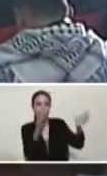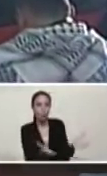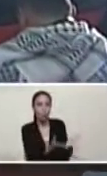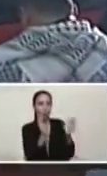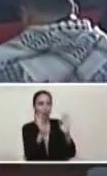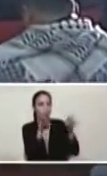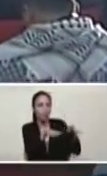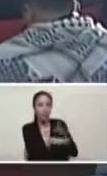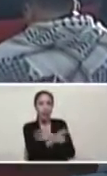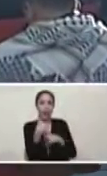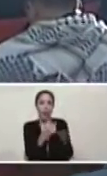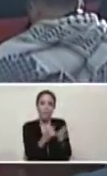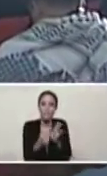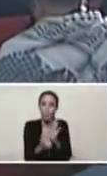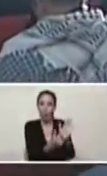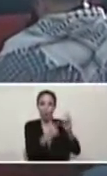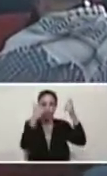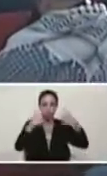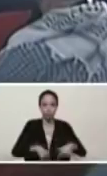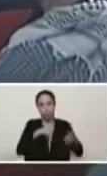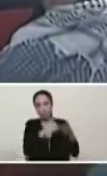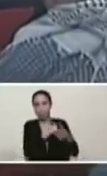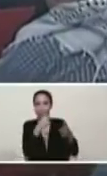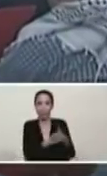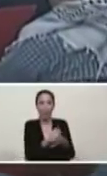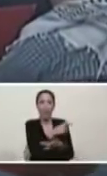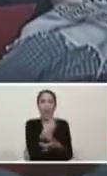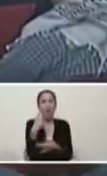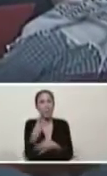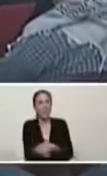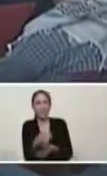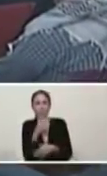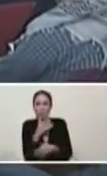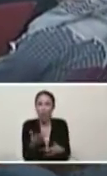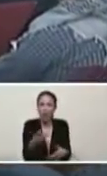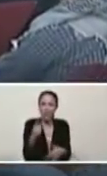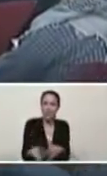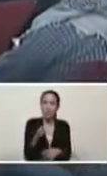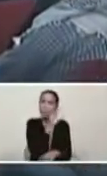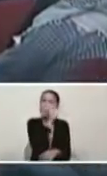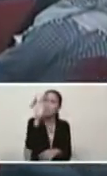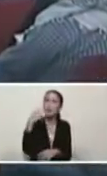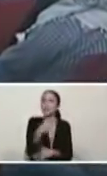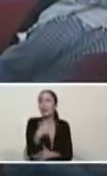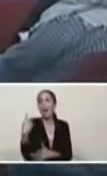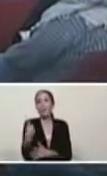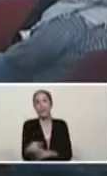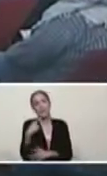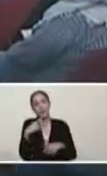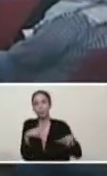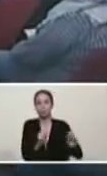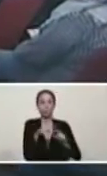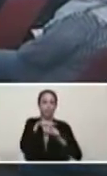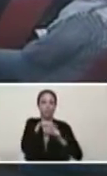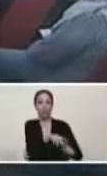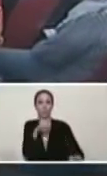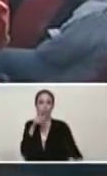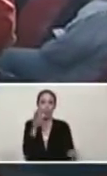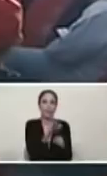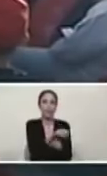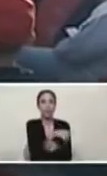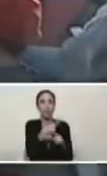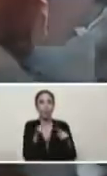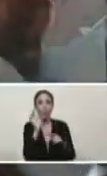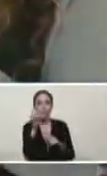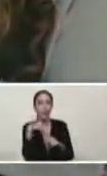mundo que están luchando. Nadie tiene el derecho, ningún país tiene el derecho de oprimir a ningún otro